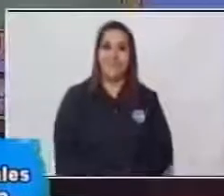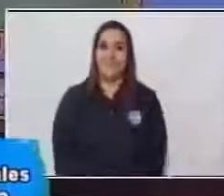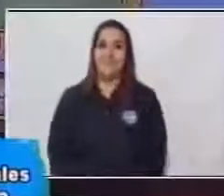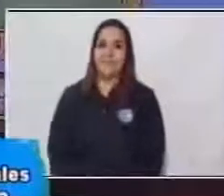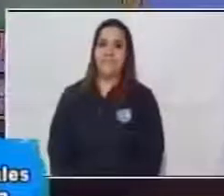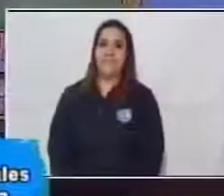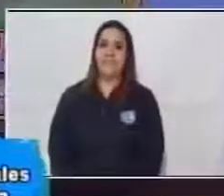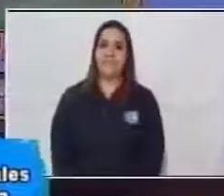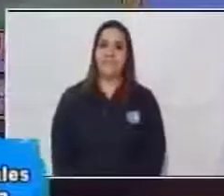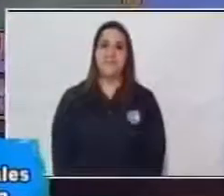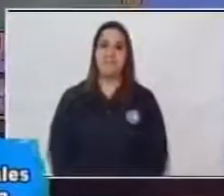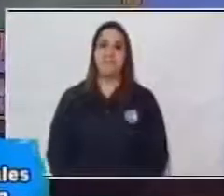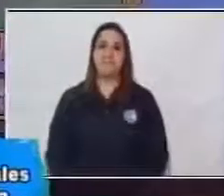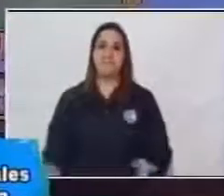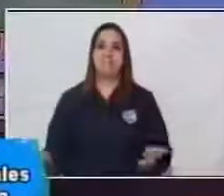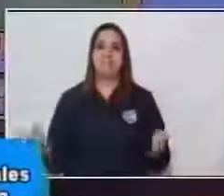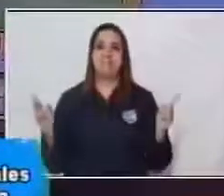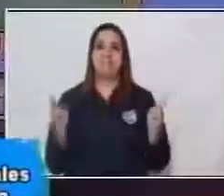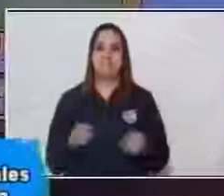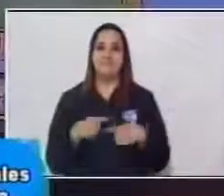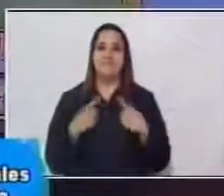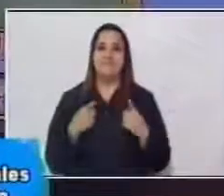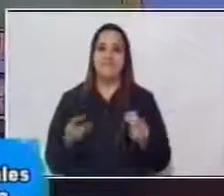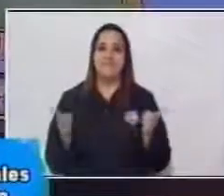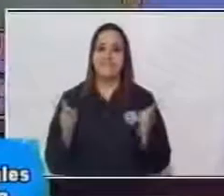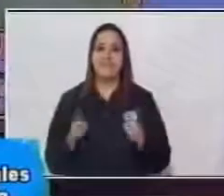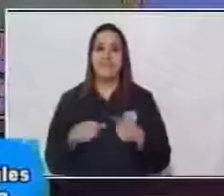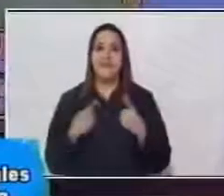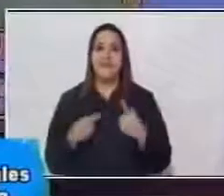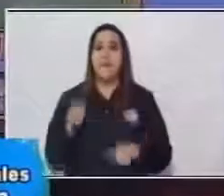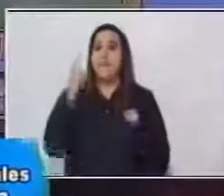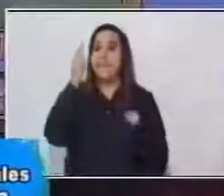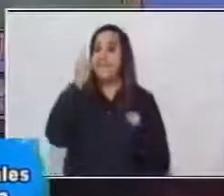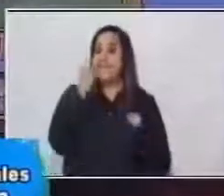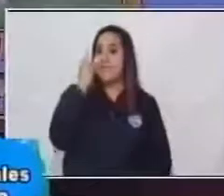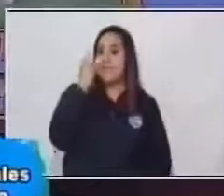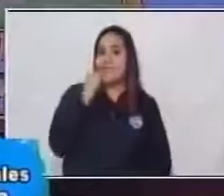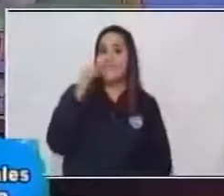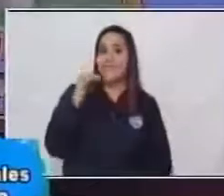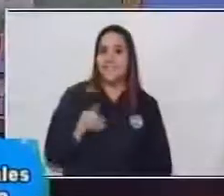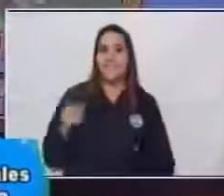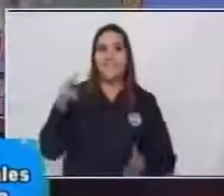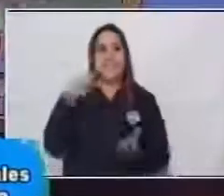Vamos a escucharlo, ¿todos listos? ¡Aplaudiendo!